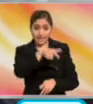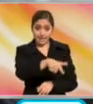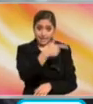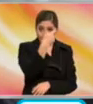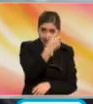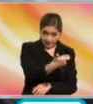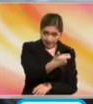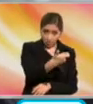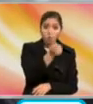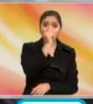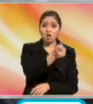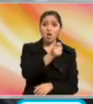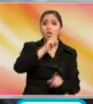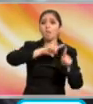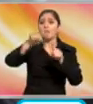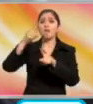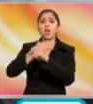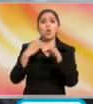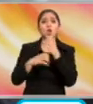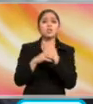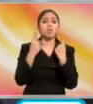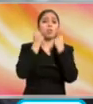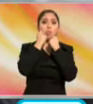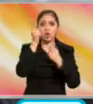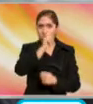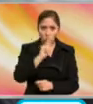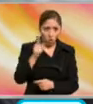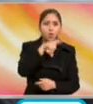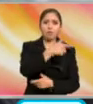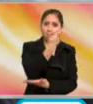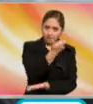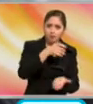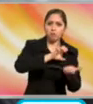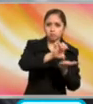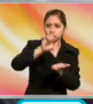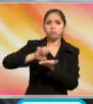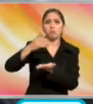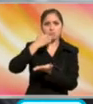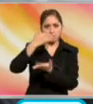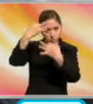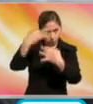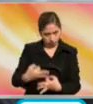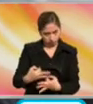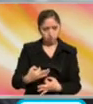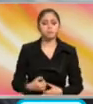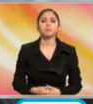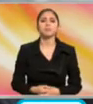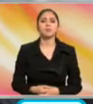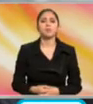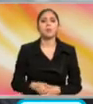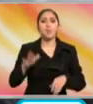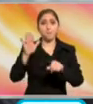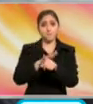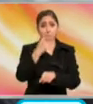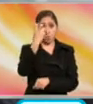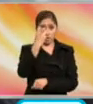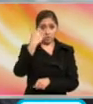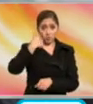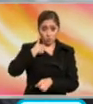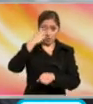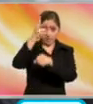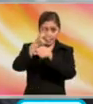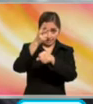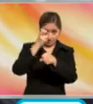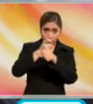recurso, que esa es la rendición de cuentas, hagas un seguimiento, y entonces por eso es la invitación a todos los ciudadanos a que se metan a